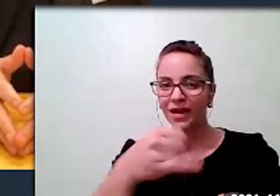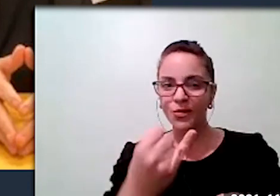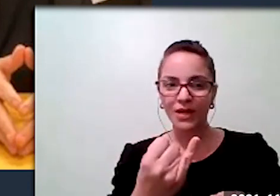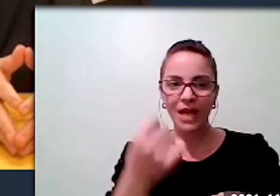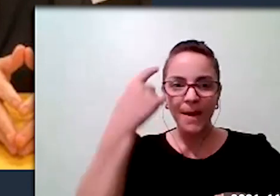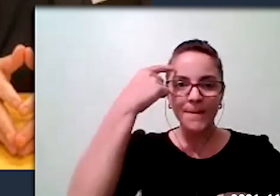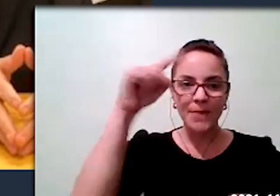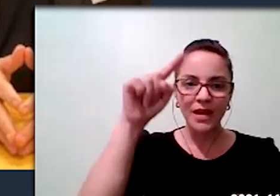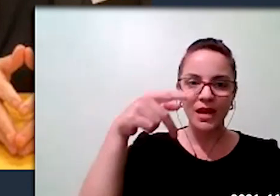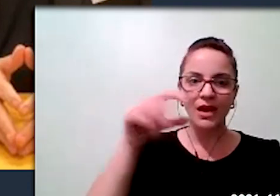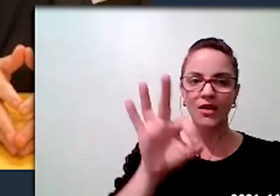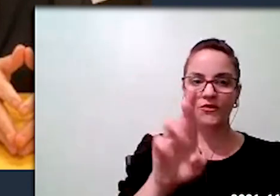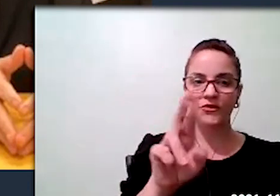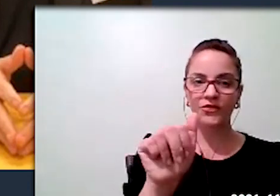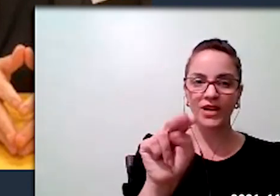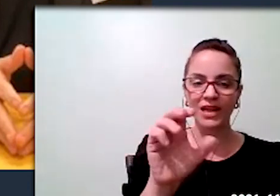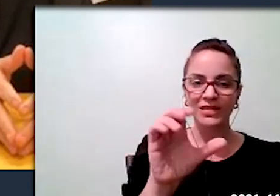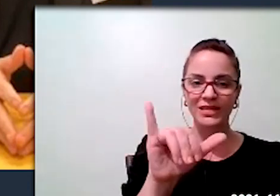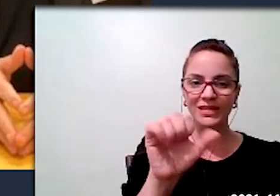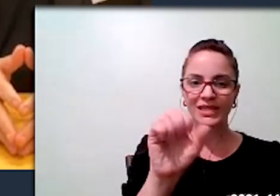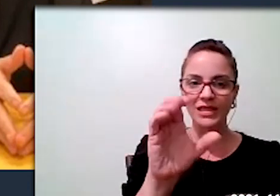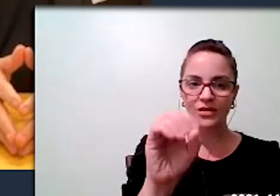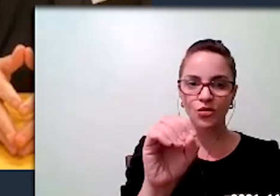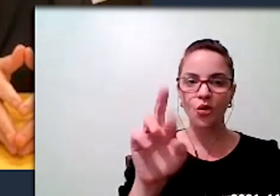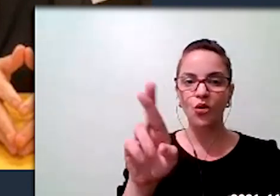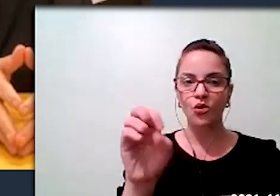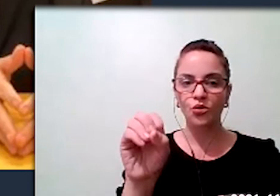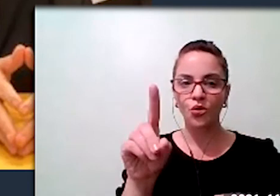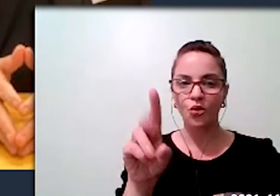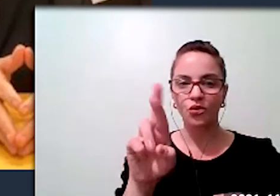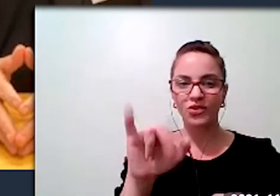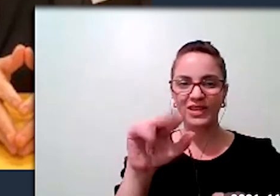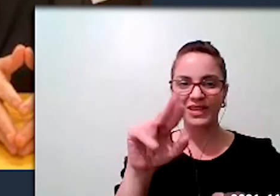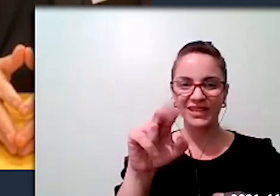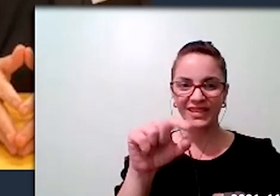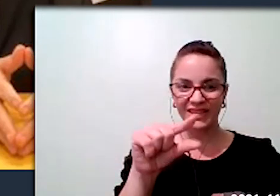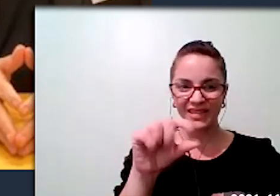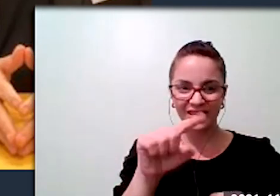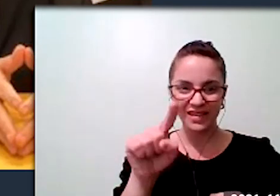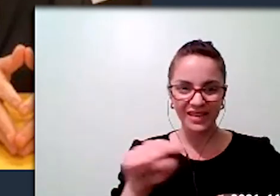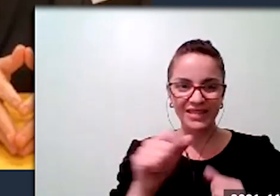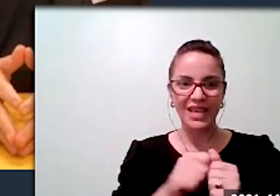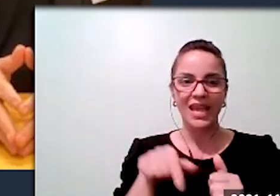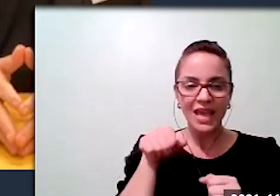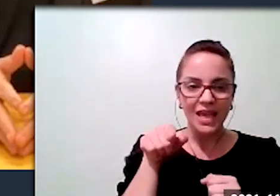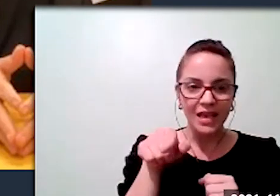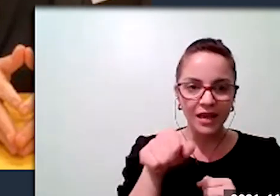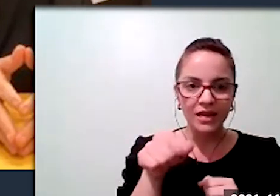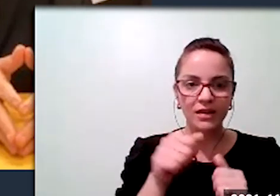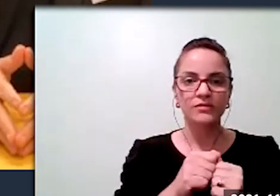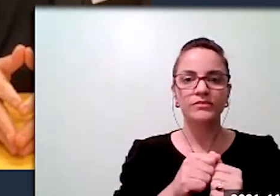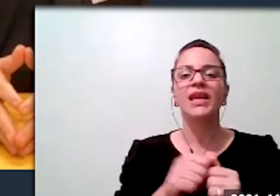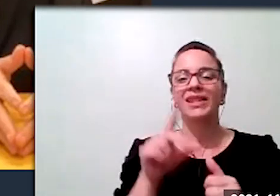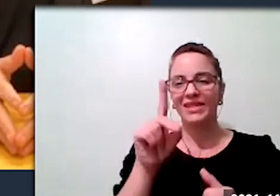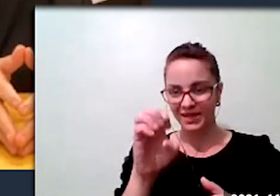Rodríguez Suárez, decano de la Escuela de Arquitectura de la Universidad de Illinois y actualmente fue decano de la